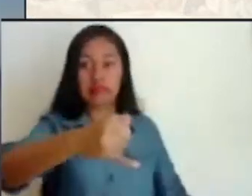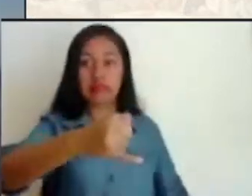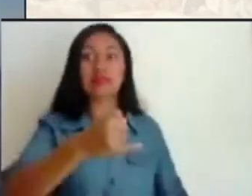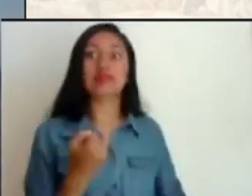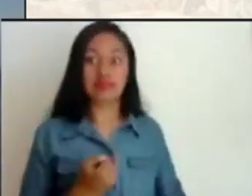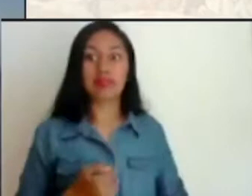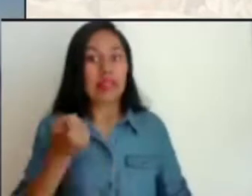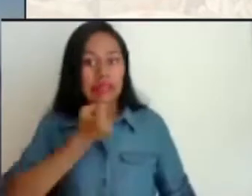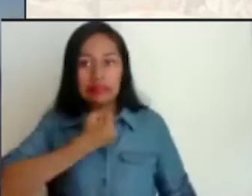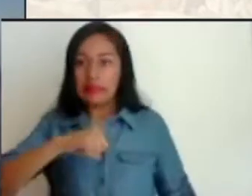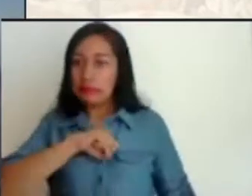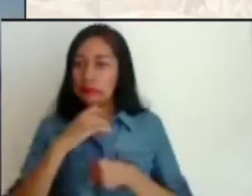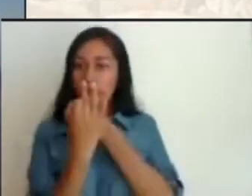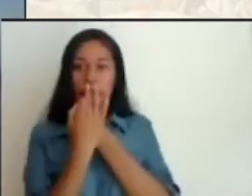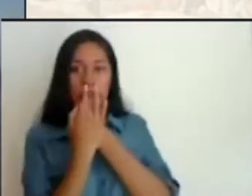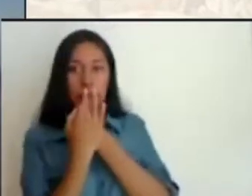personas sanas.